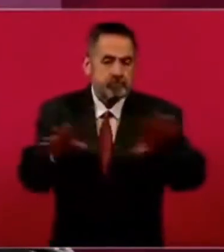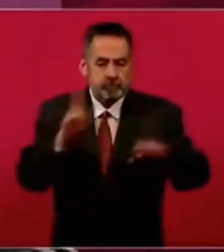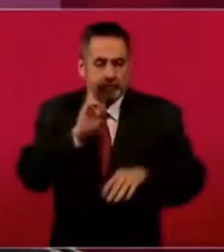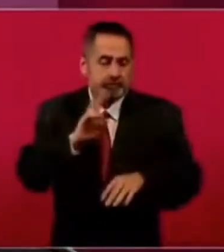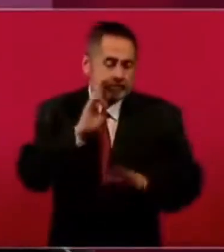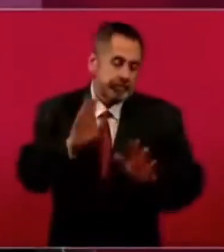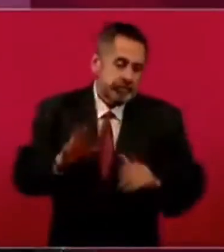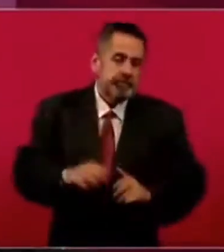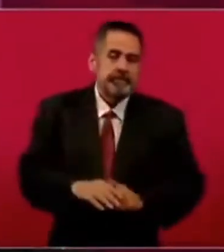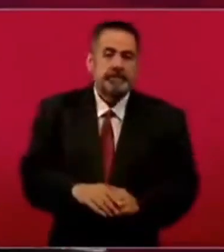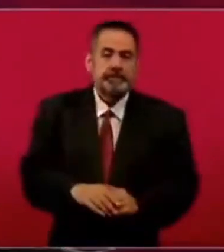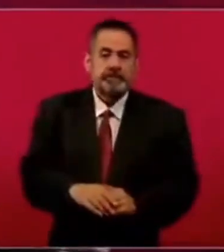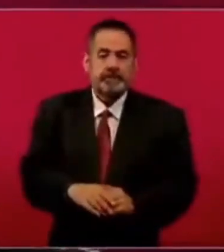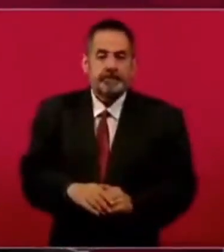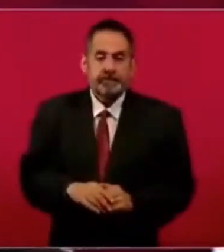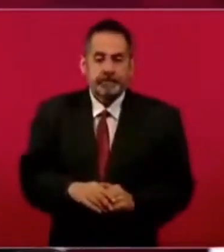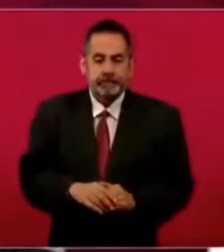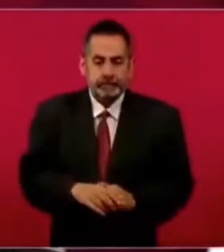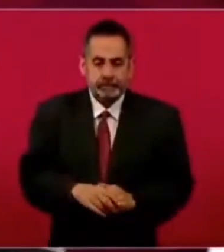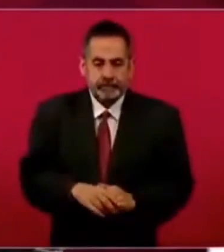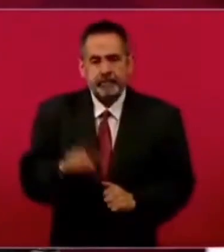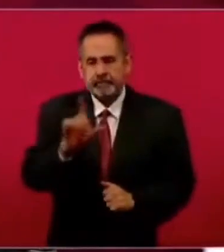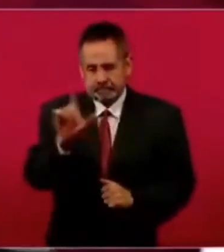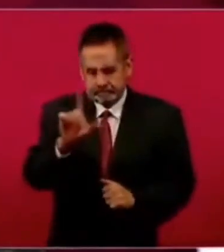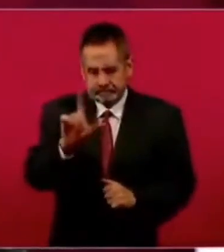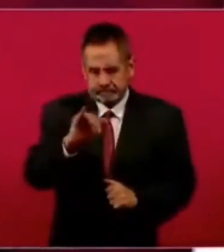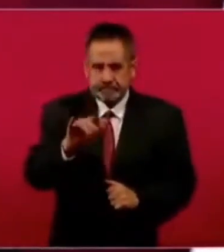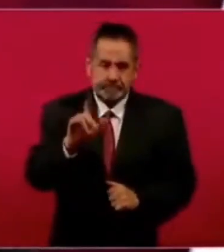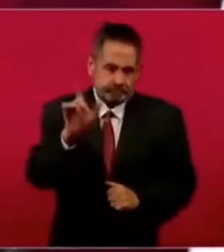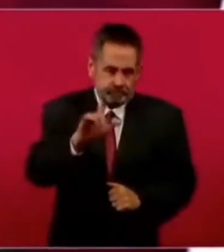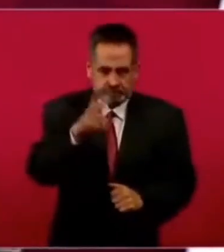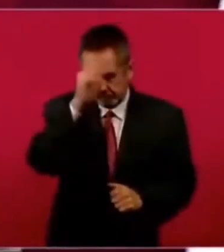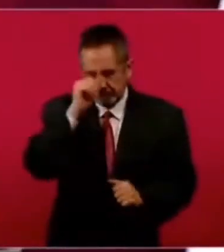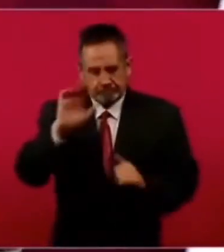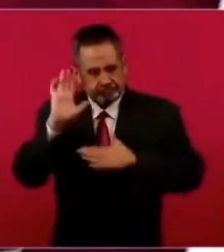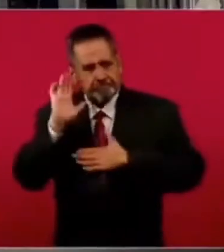El lunes, pero bueno, hacemos ese compromiso. Gracias.